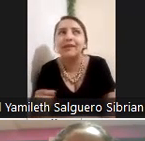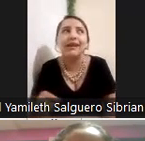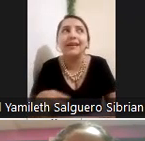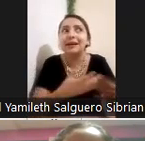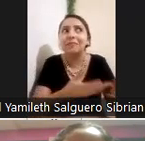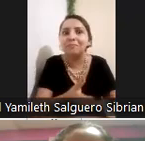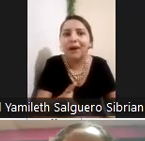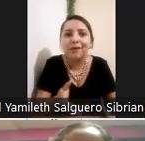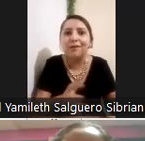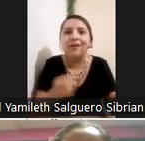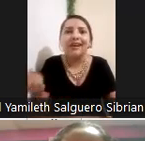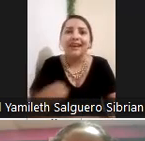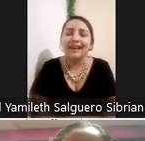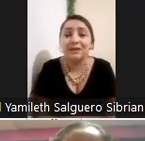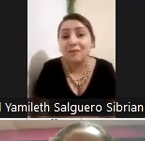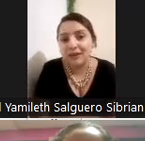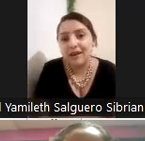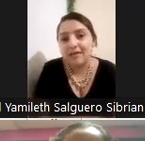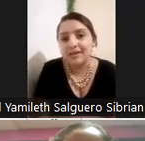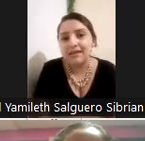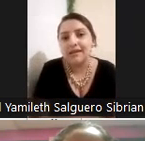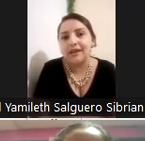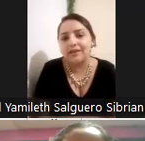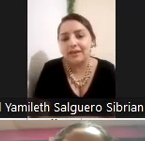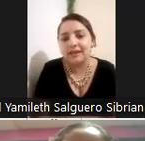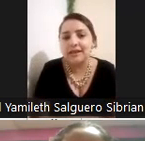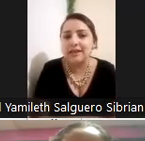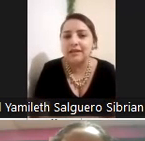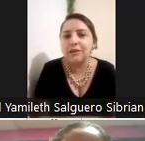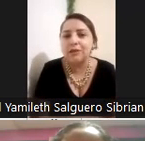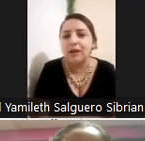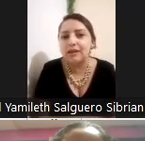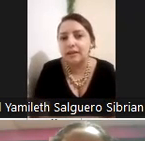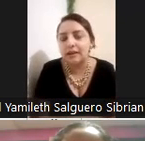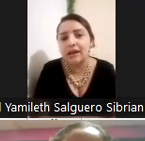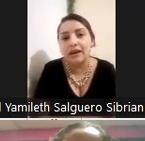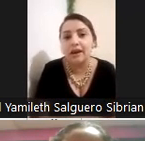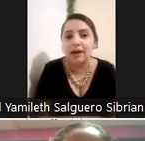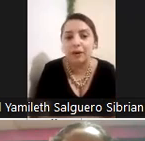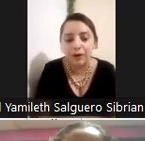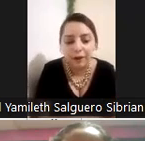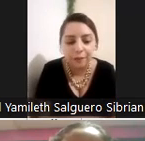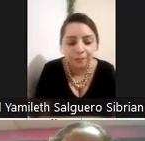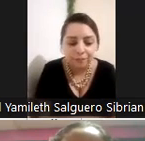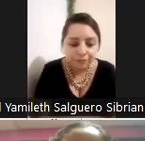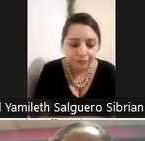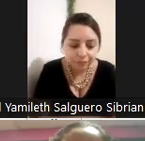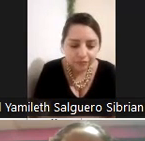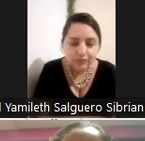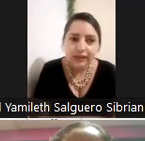del del estampado Y eso afectaba bastante entonces Esas han sido alguna de las técnicas que han